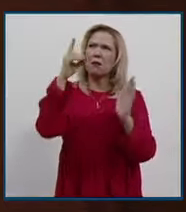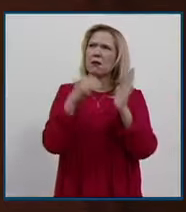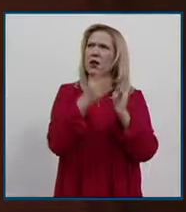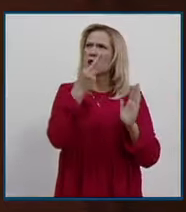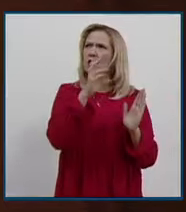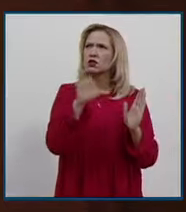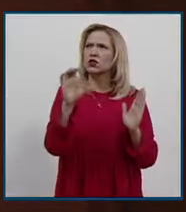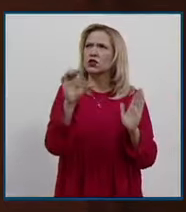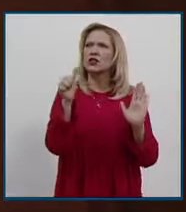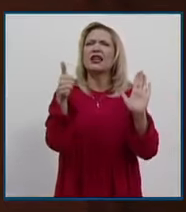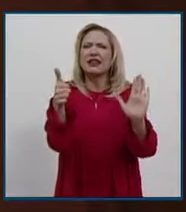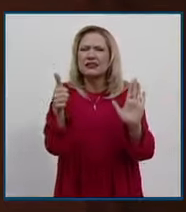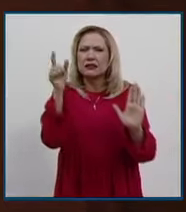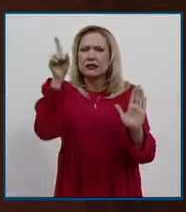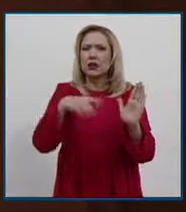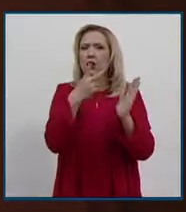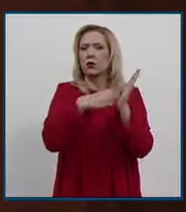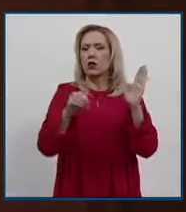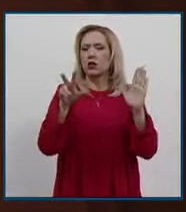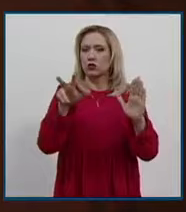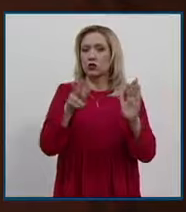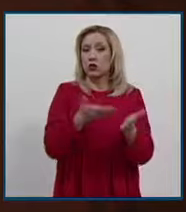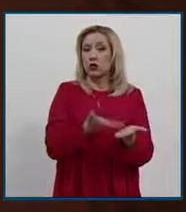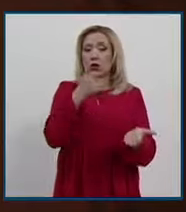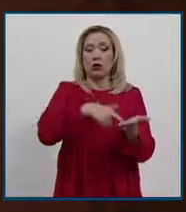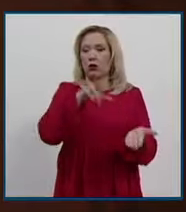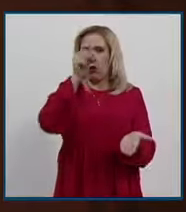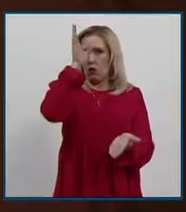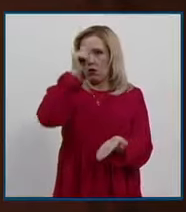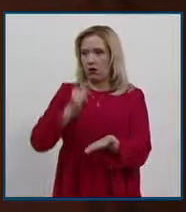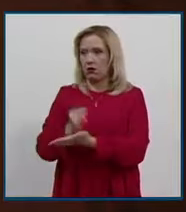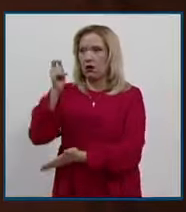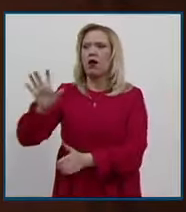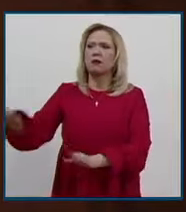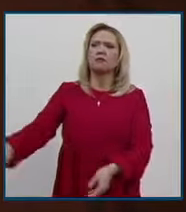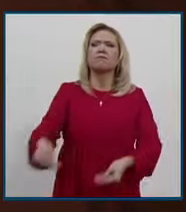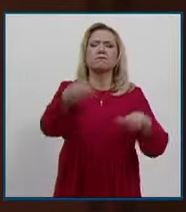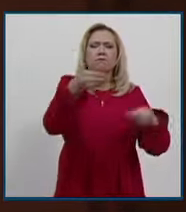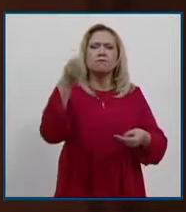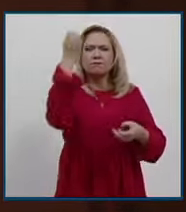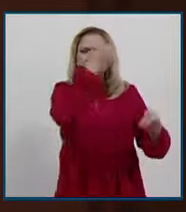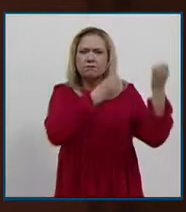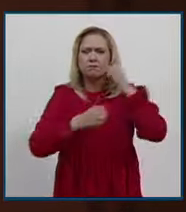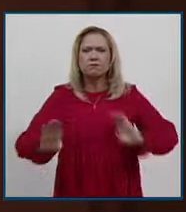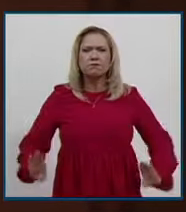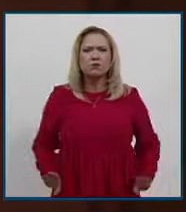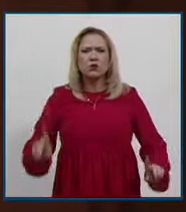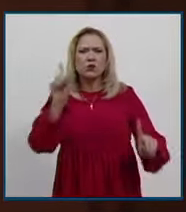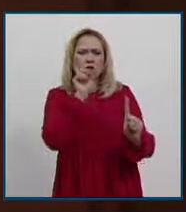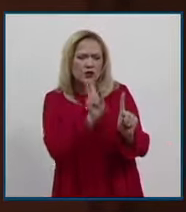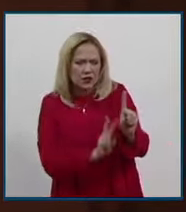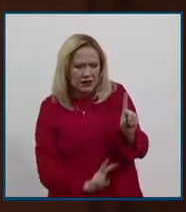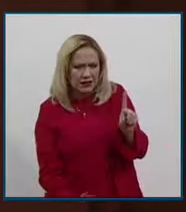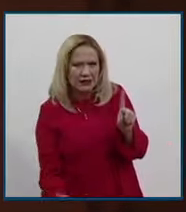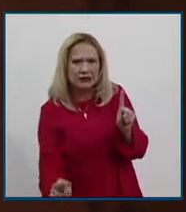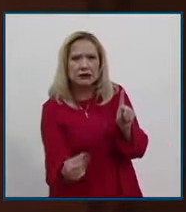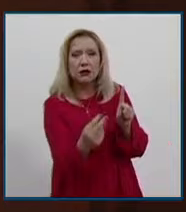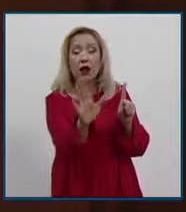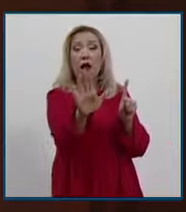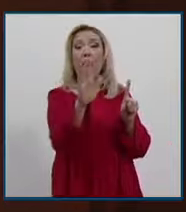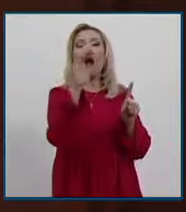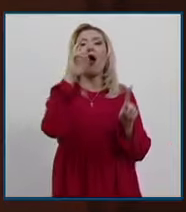126 de 2018 que un análisis con perspectiva de género en los Procedimientos Penales permite